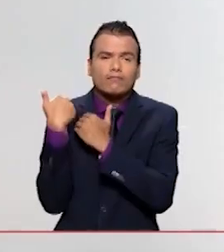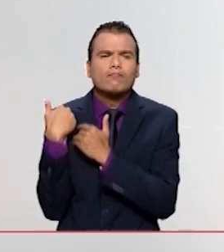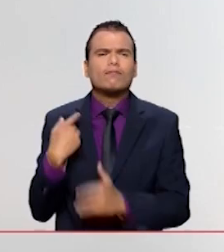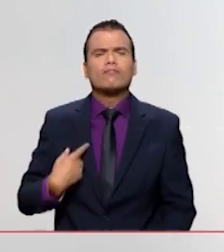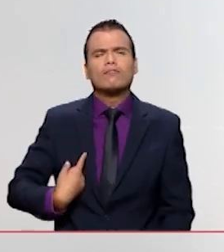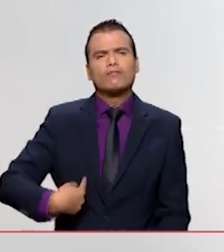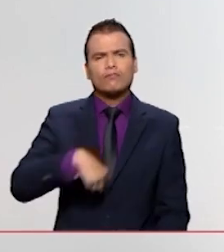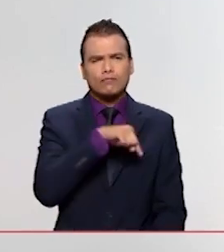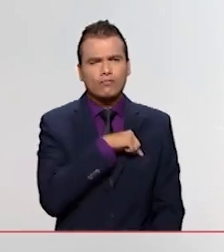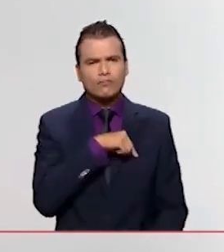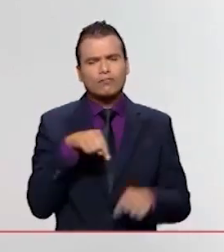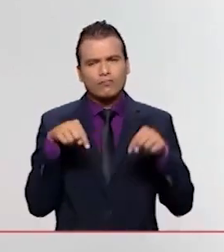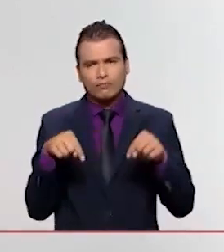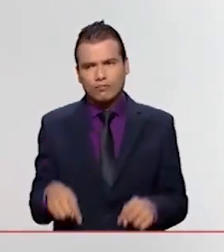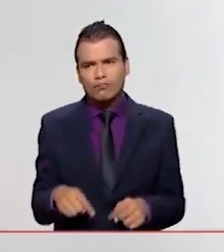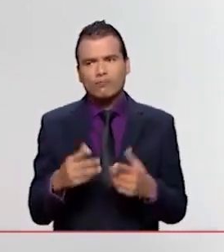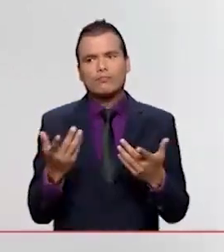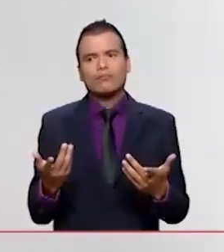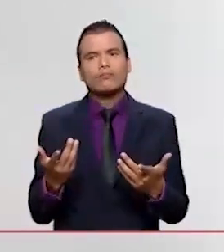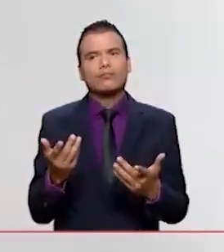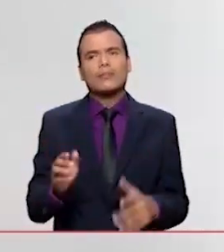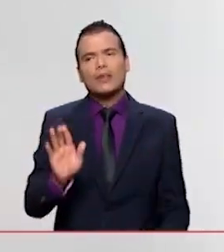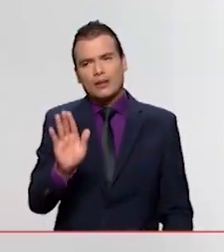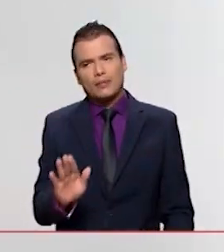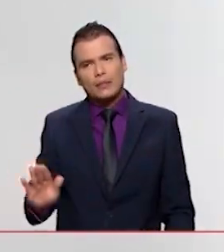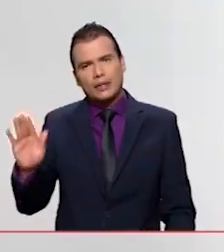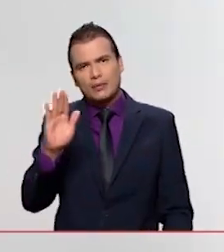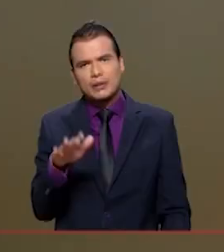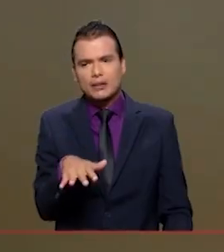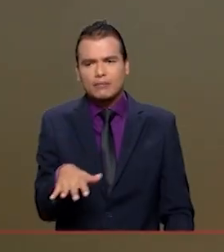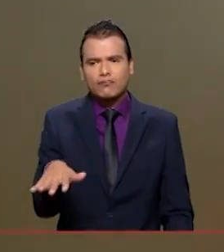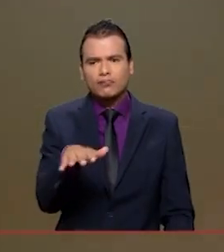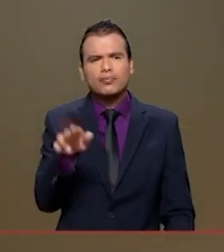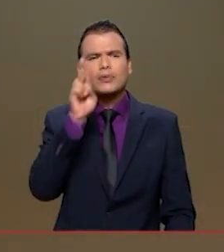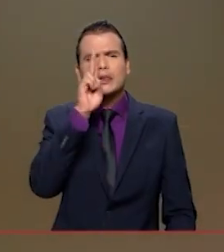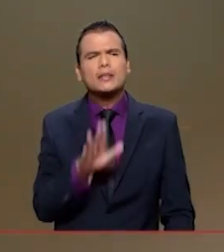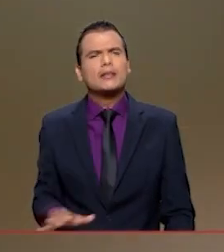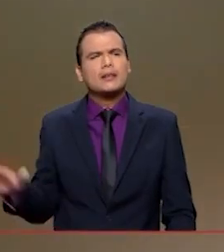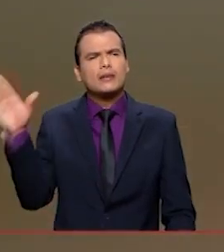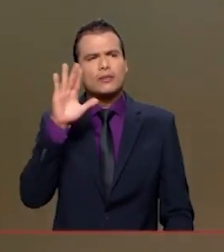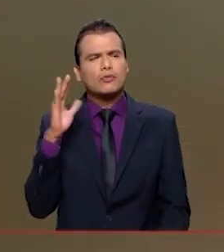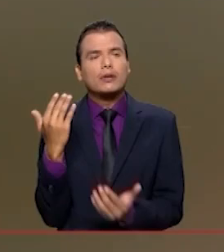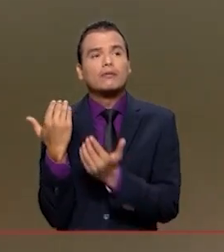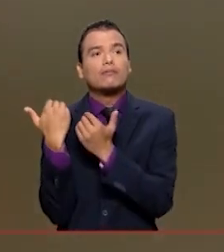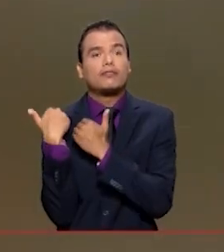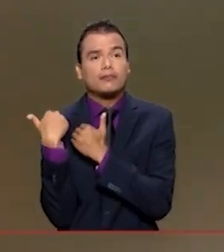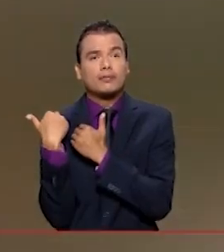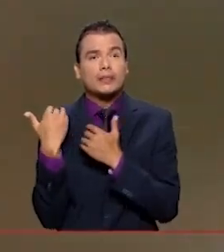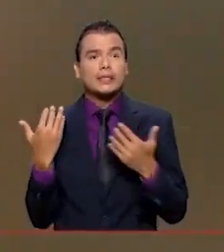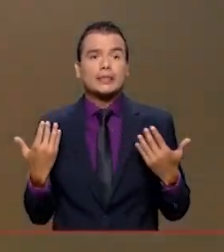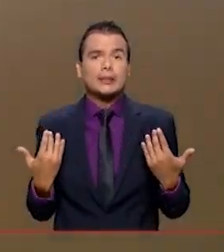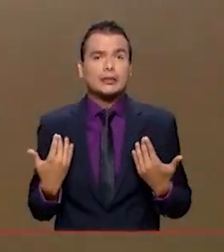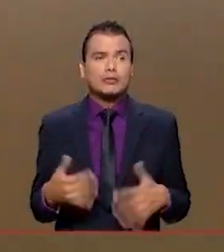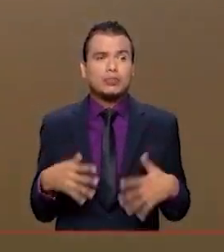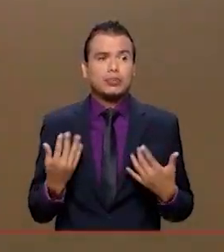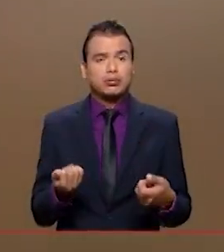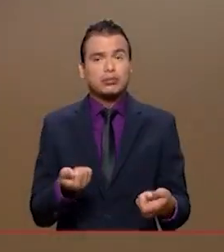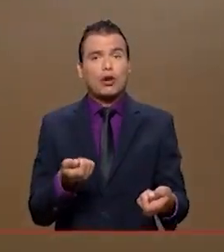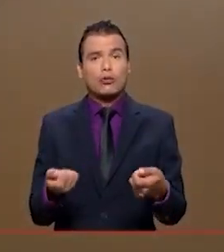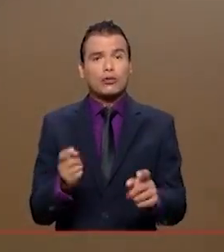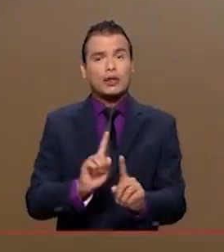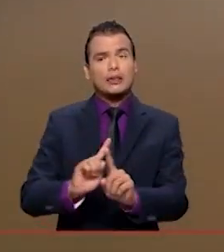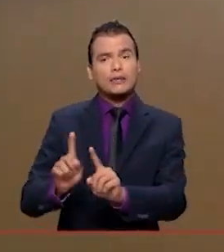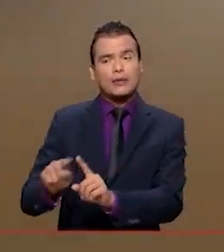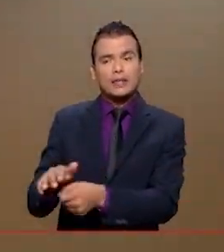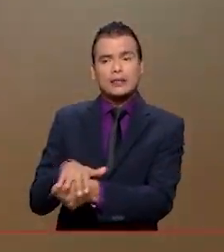tanto local, departamental y nacional, sobre todo asumir estos nuevos hechos y entrar a